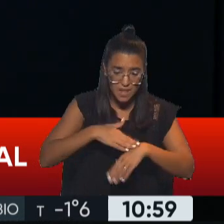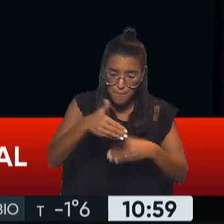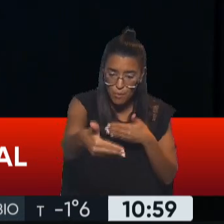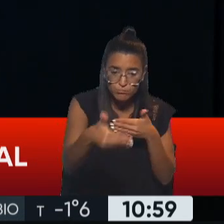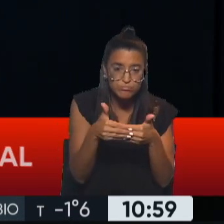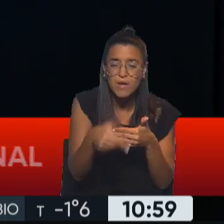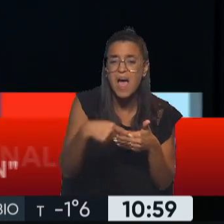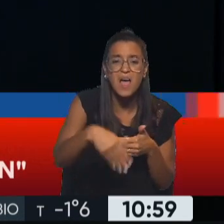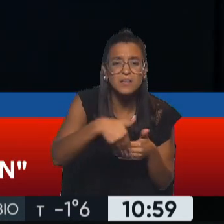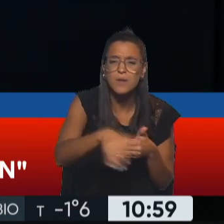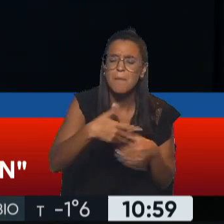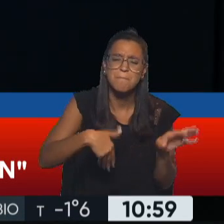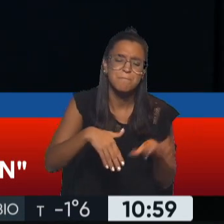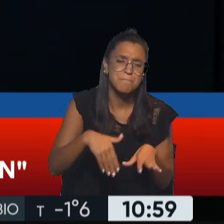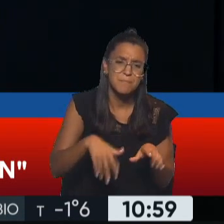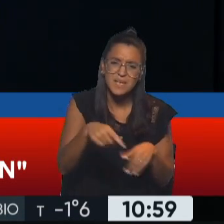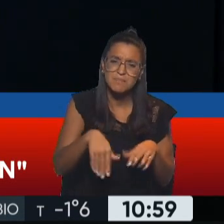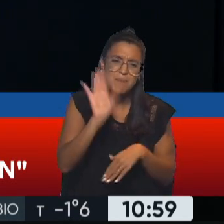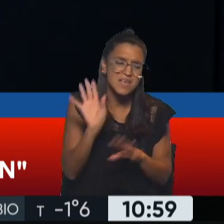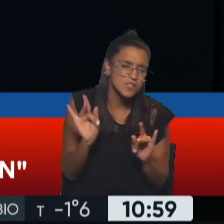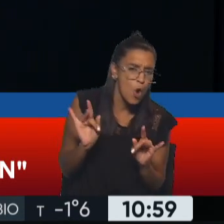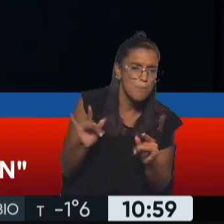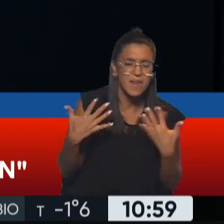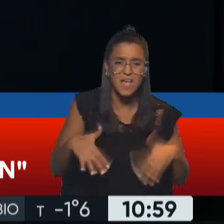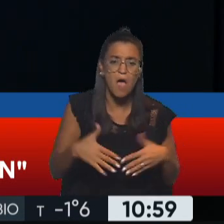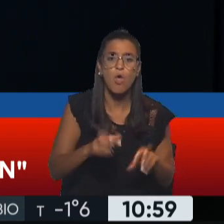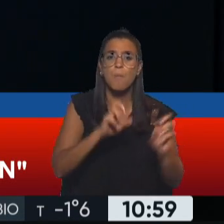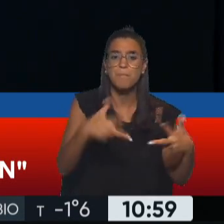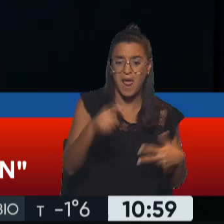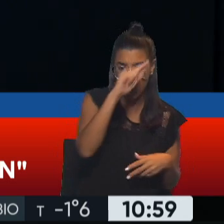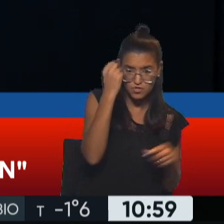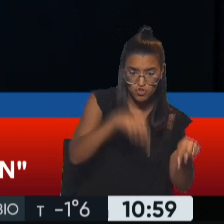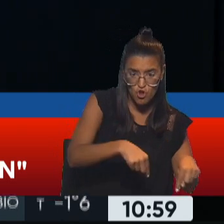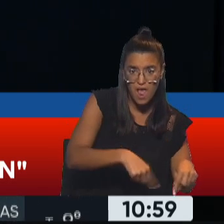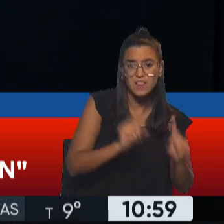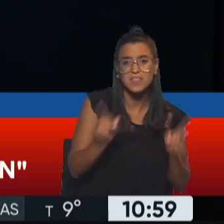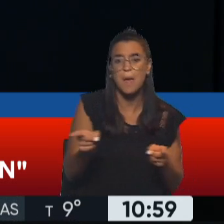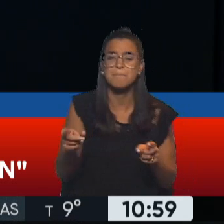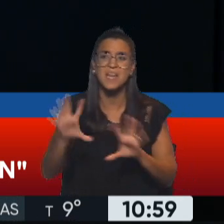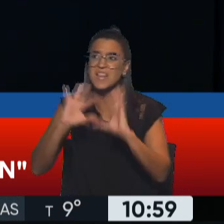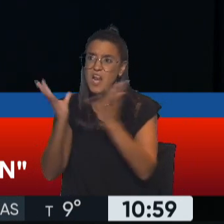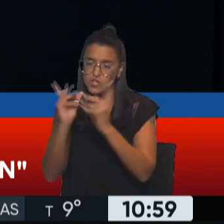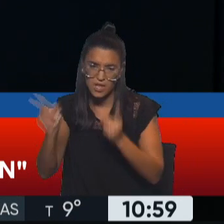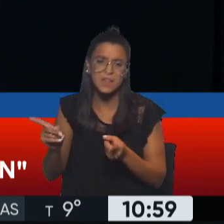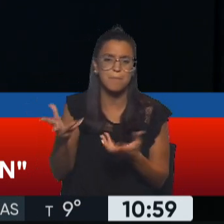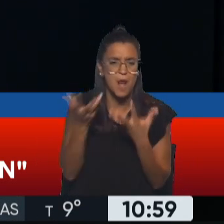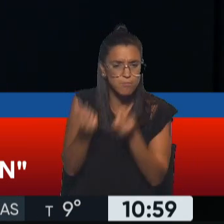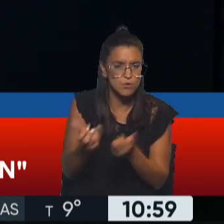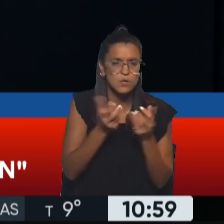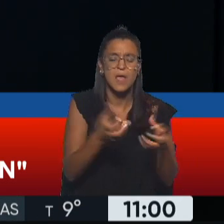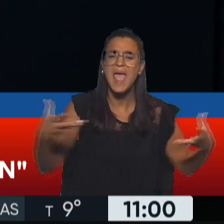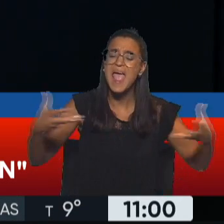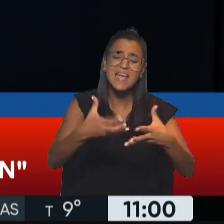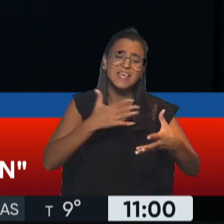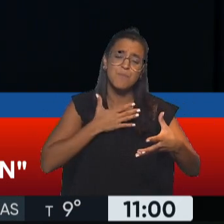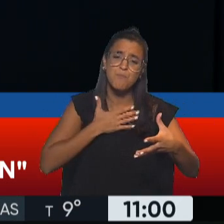los momentos más críticos y delicados, tanto en el plano nacional como en el plano internacional. A todo mi equipo